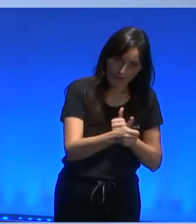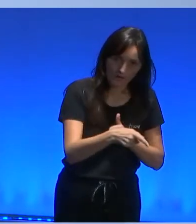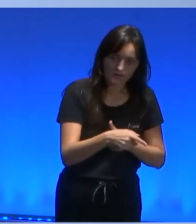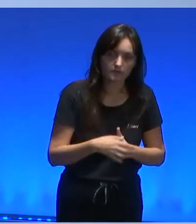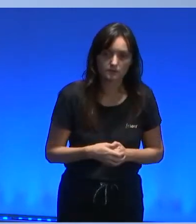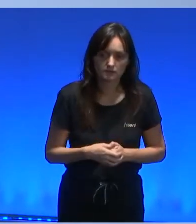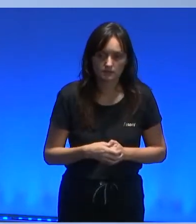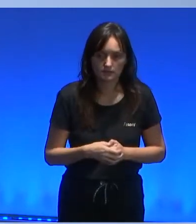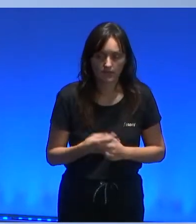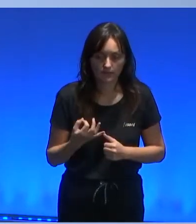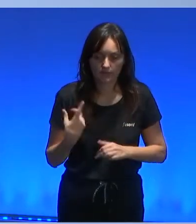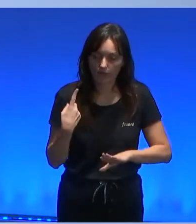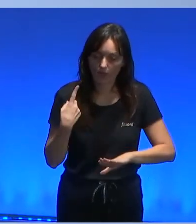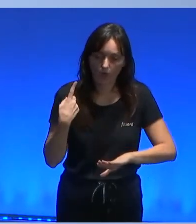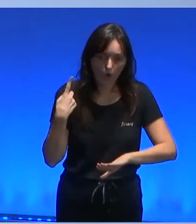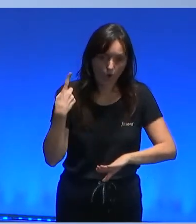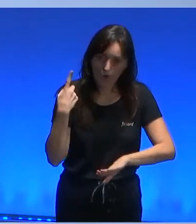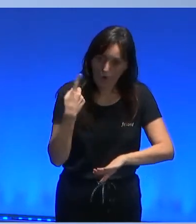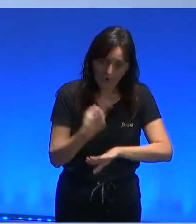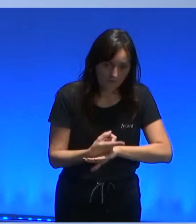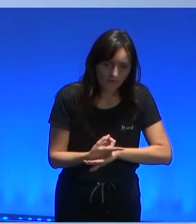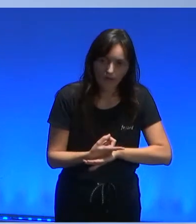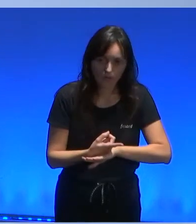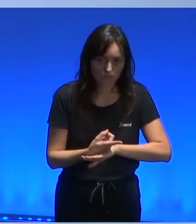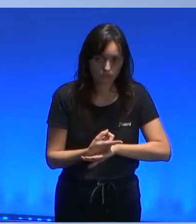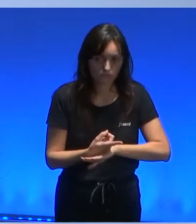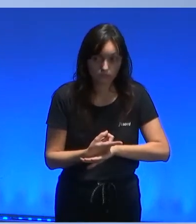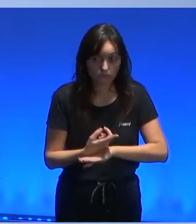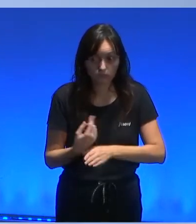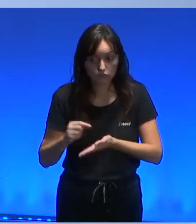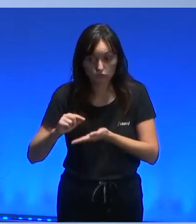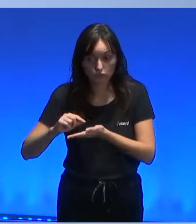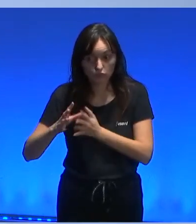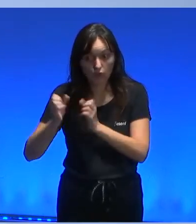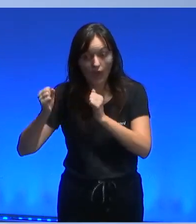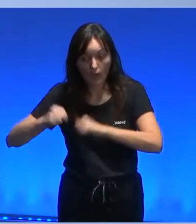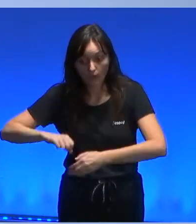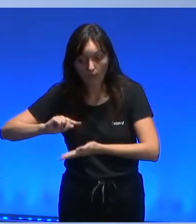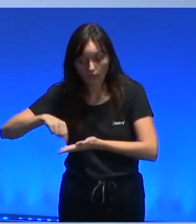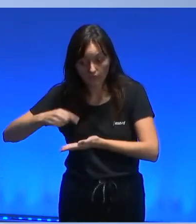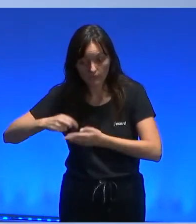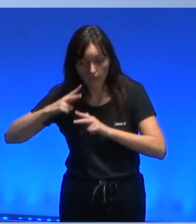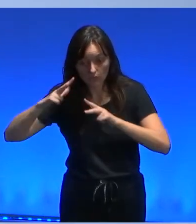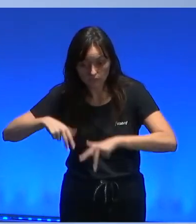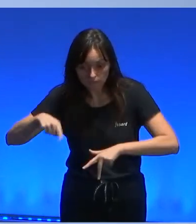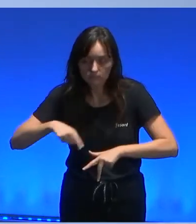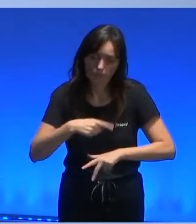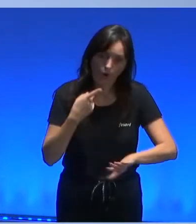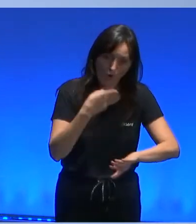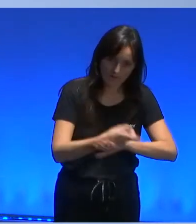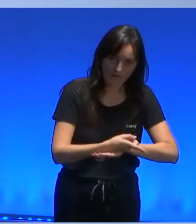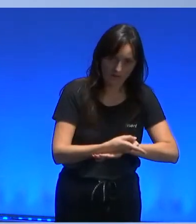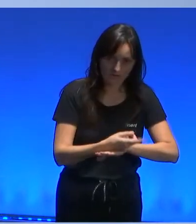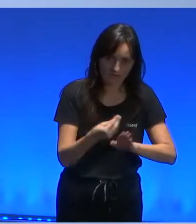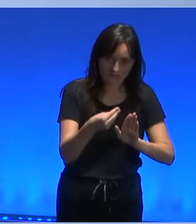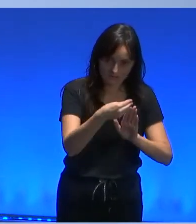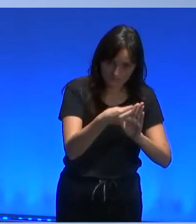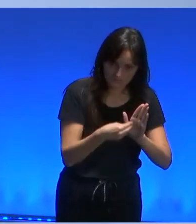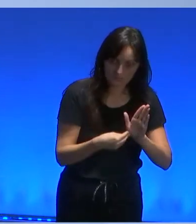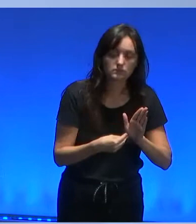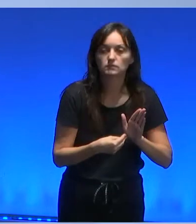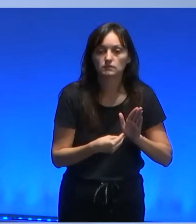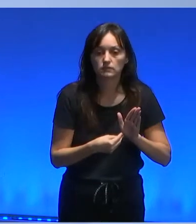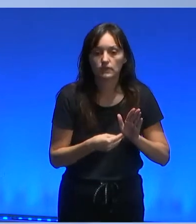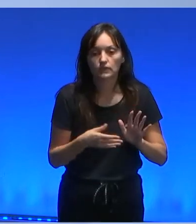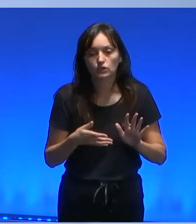Es obligatorio y vinculante para todos los que ratifican este tratado. Esto va en contra a